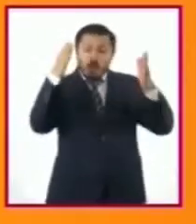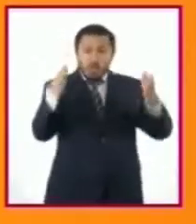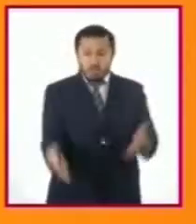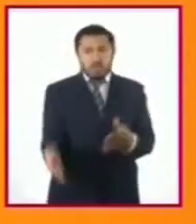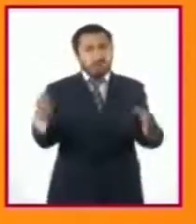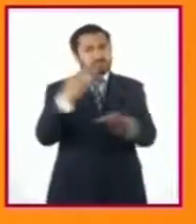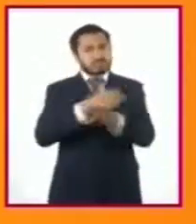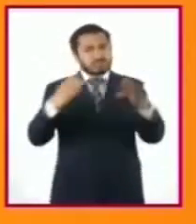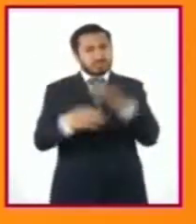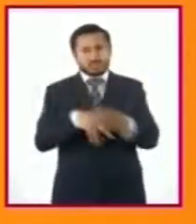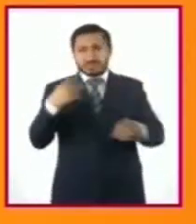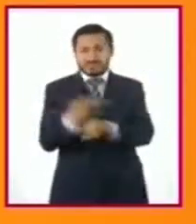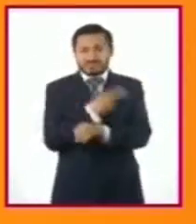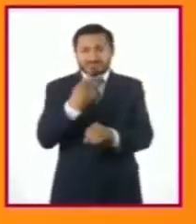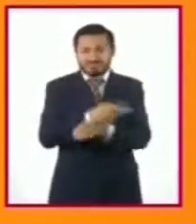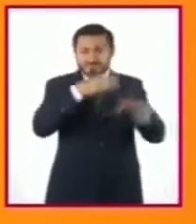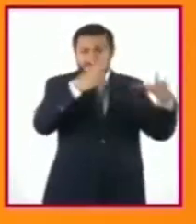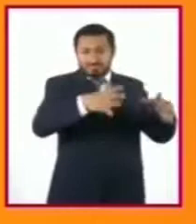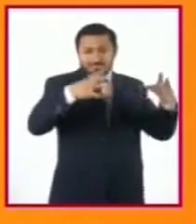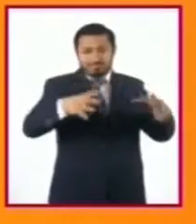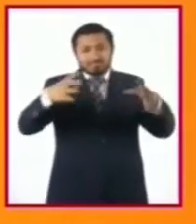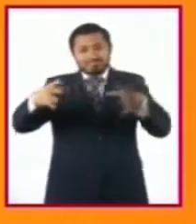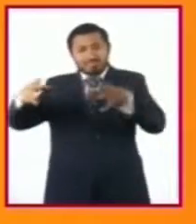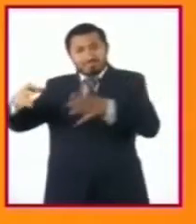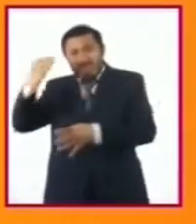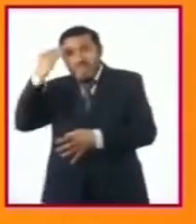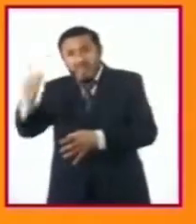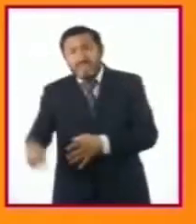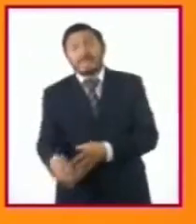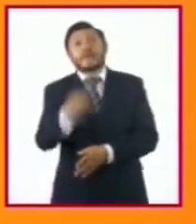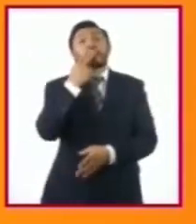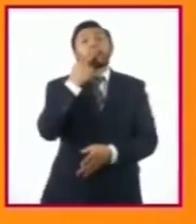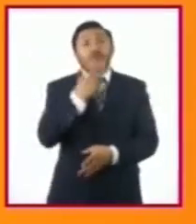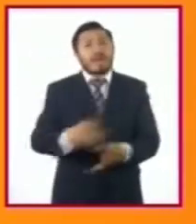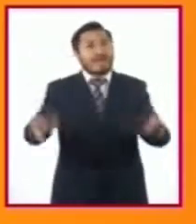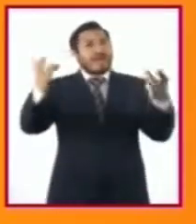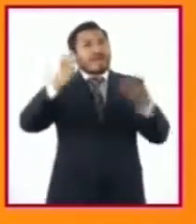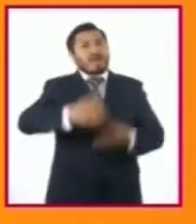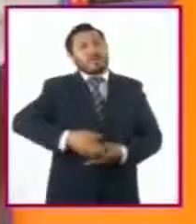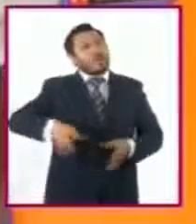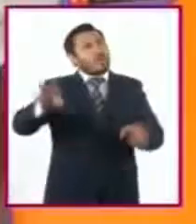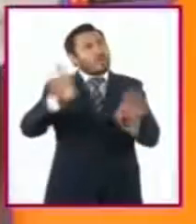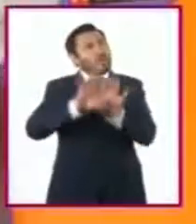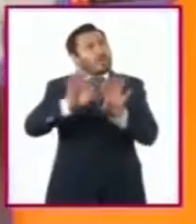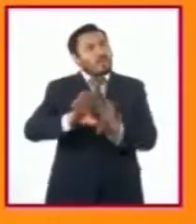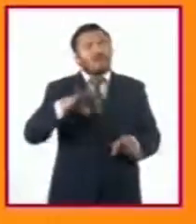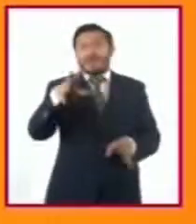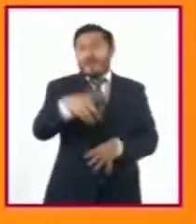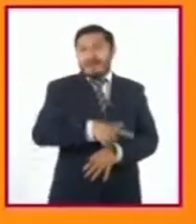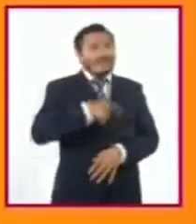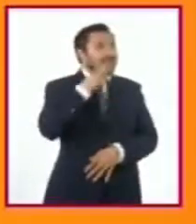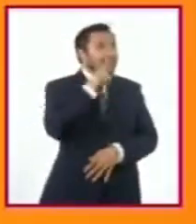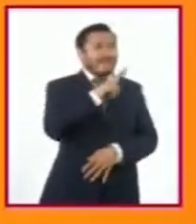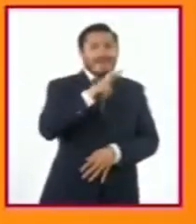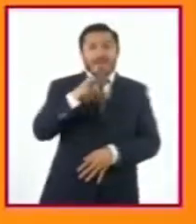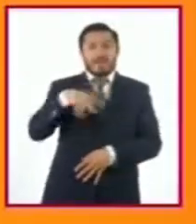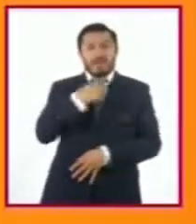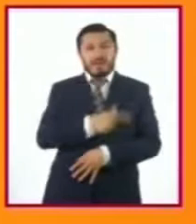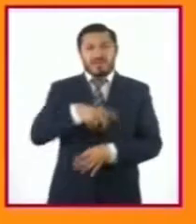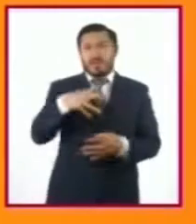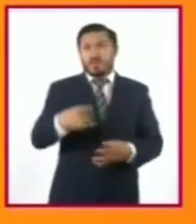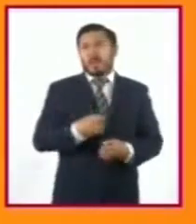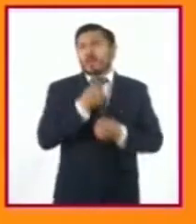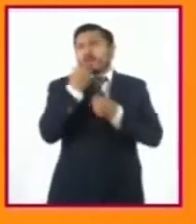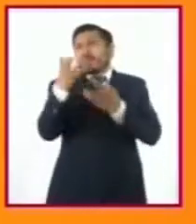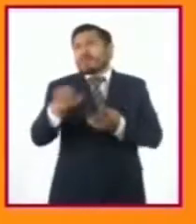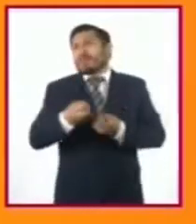acontecimientos que sucedían en determinado momento servían a los poetas como inspiración para escribir sus poemas. De esta